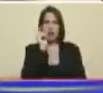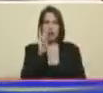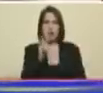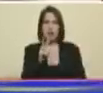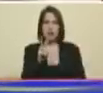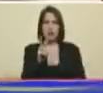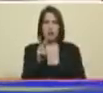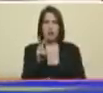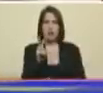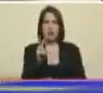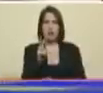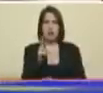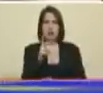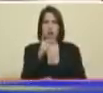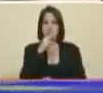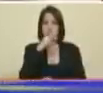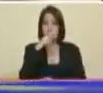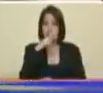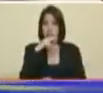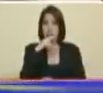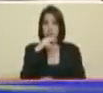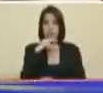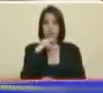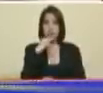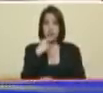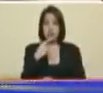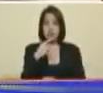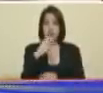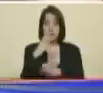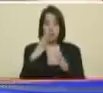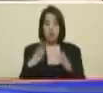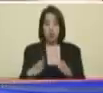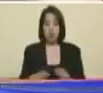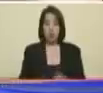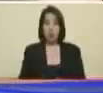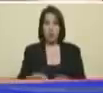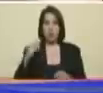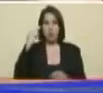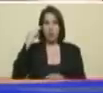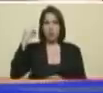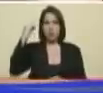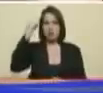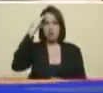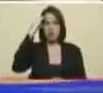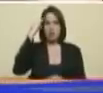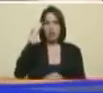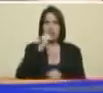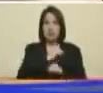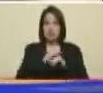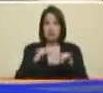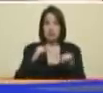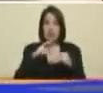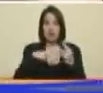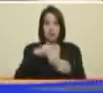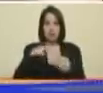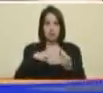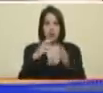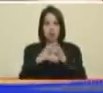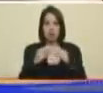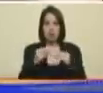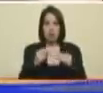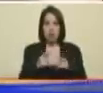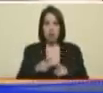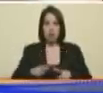que con su palabra, con su cuerpo, con su mente, ya revolucionaba todos los espacios que tocaba.